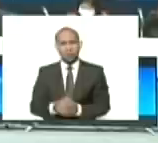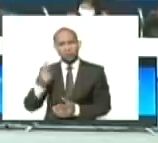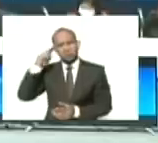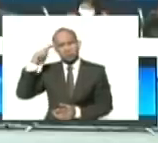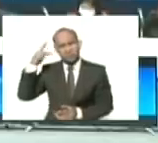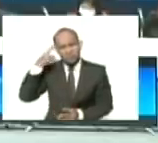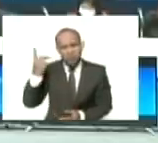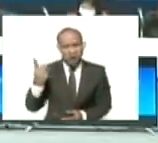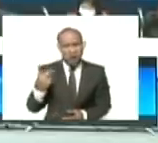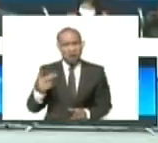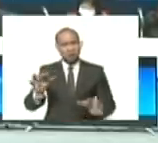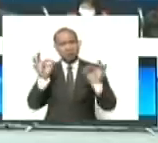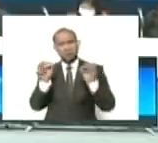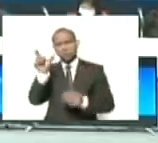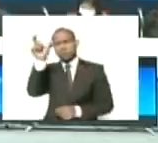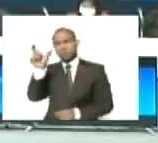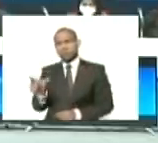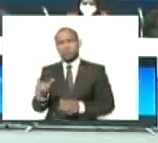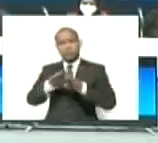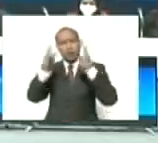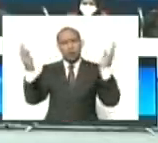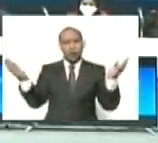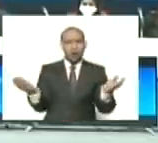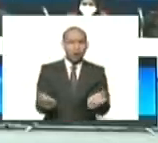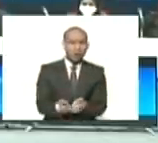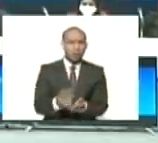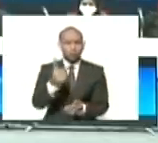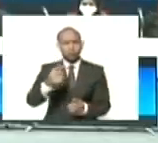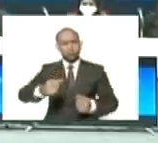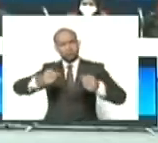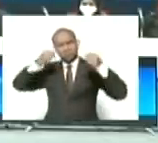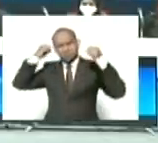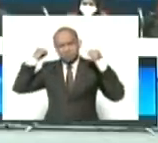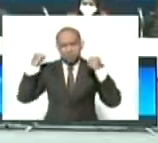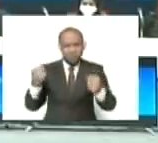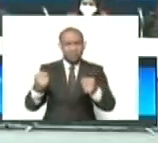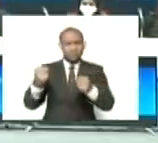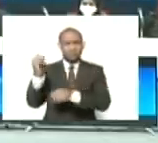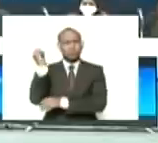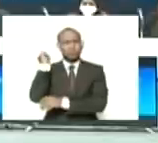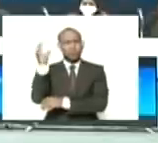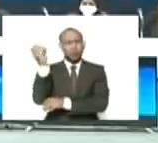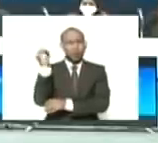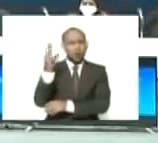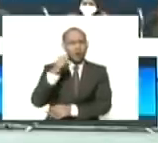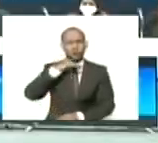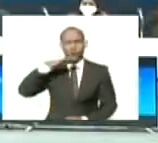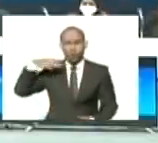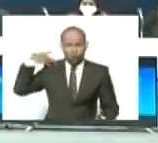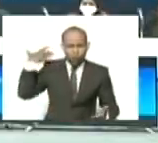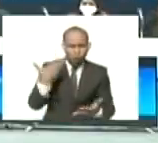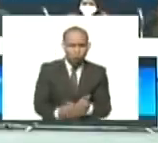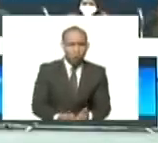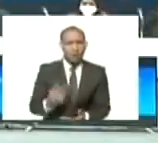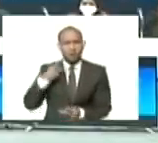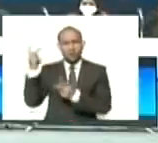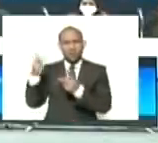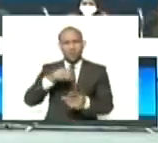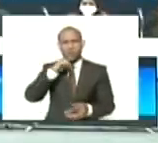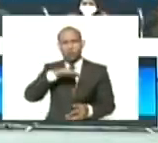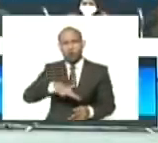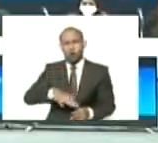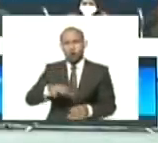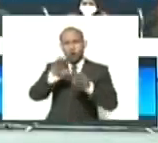intelectuales, personalidades del mundo. Y vamos a hacer un poderoso congreso histórico. Vamos a invitar historiadores del